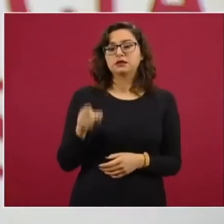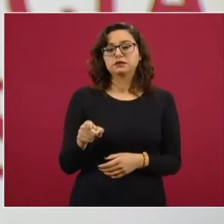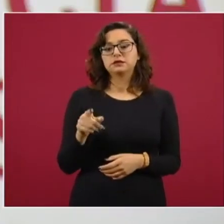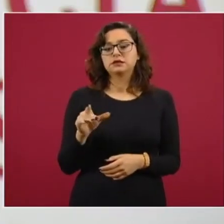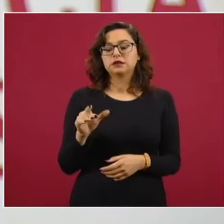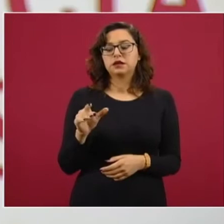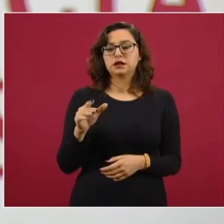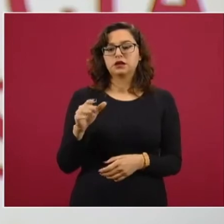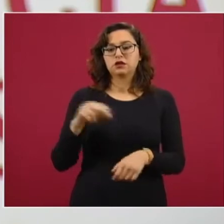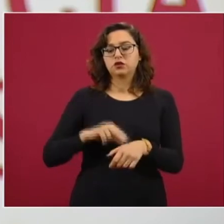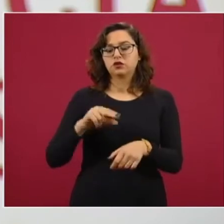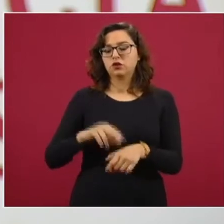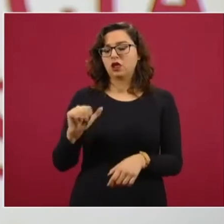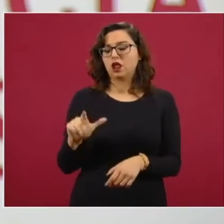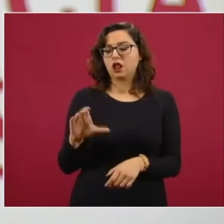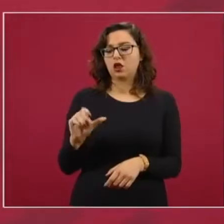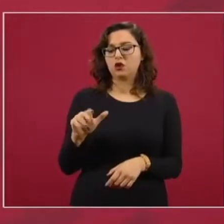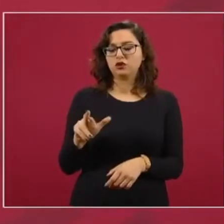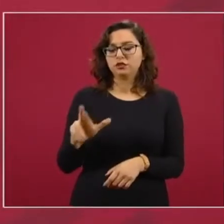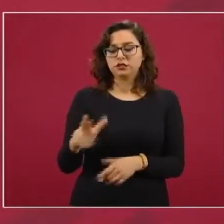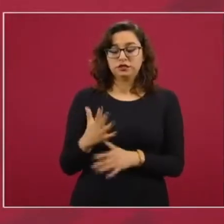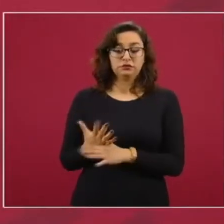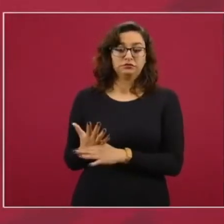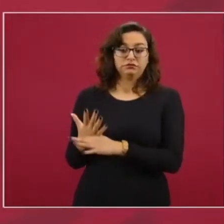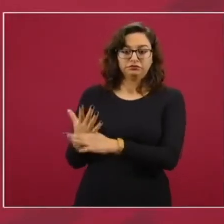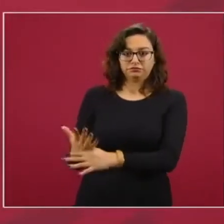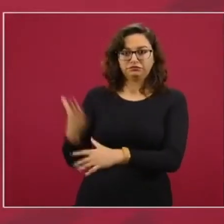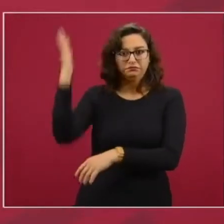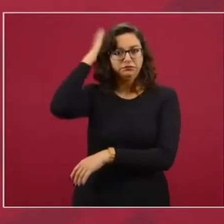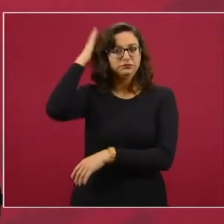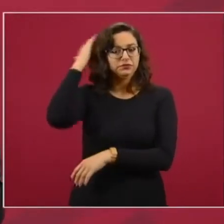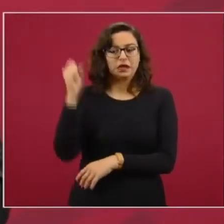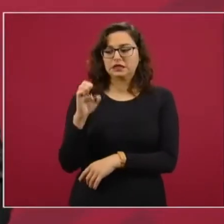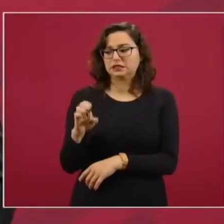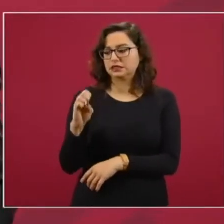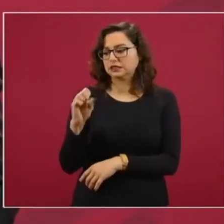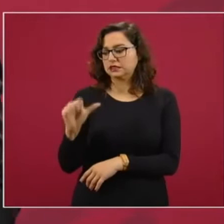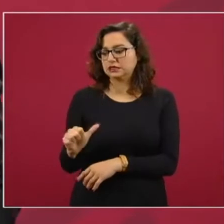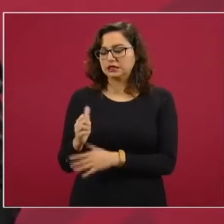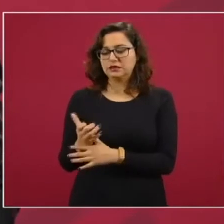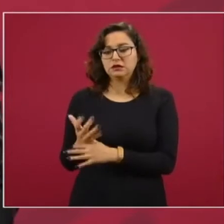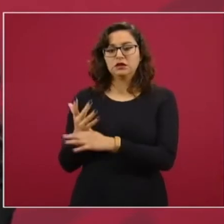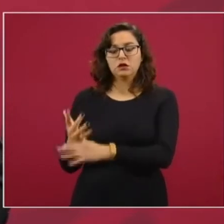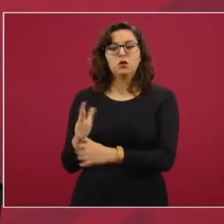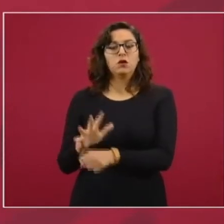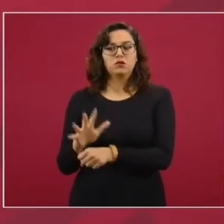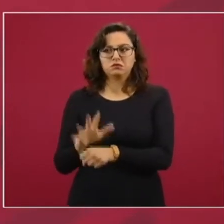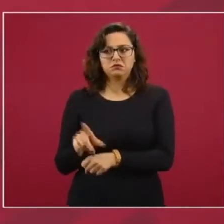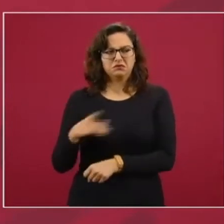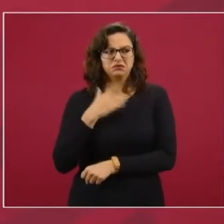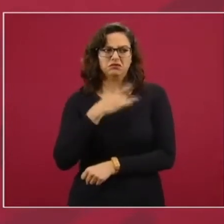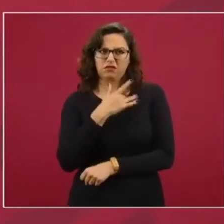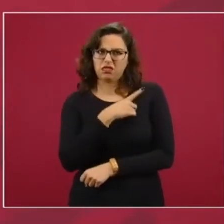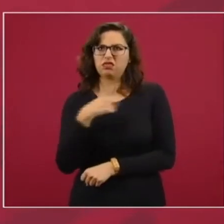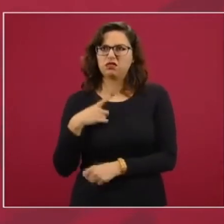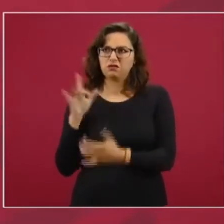de la Secretaría de Salud que debiéramos buscar acercarnos, es CanSino, que es